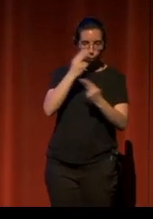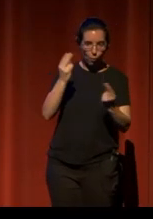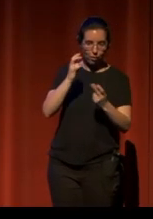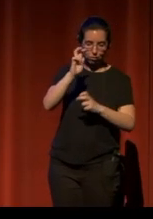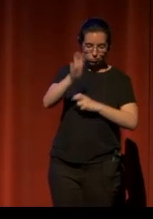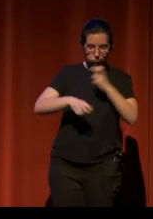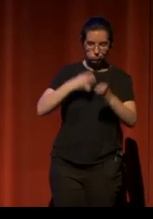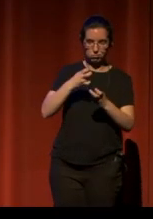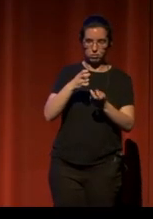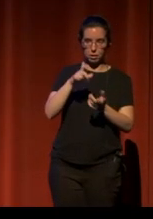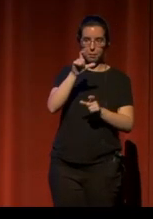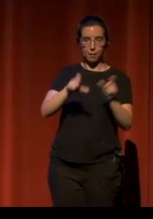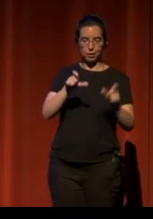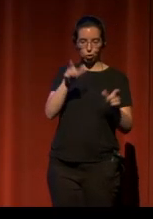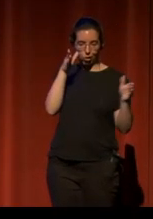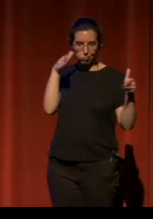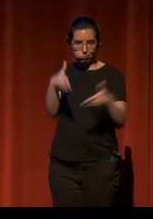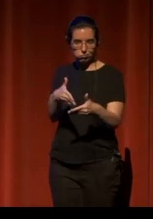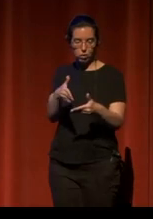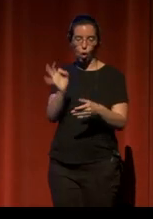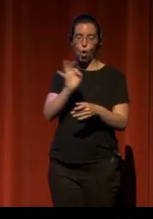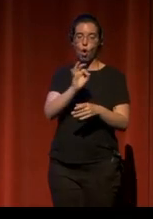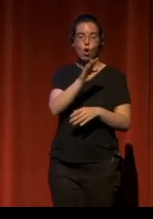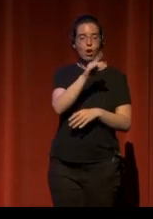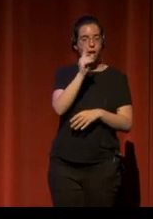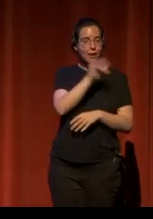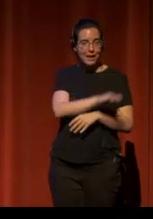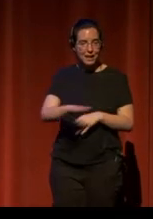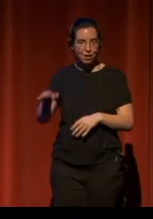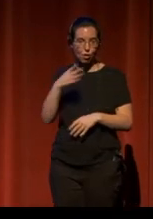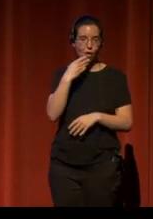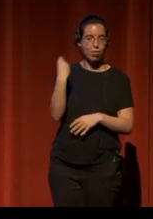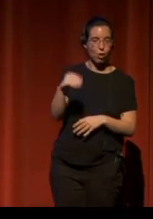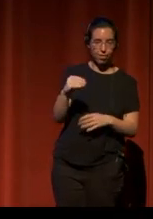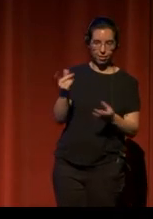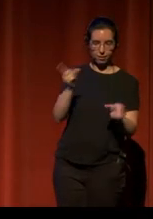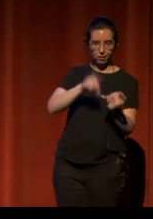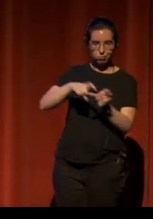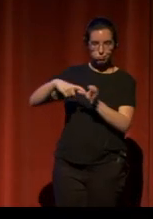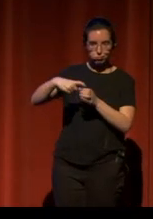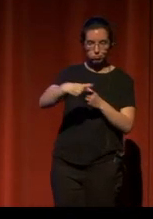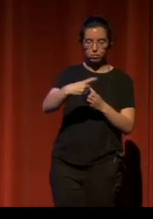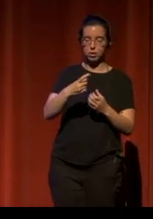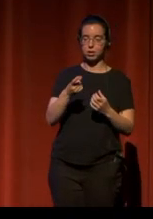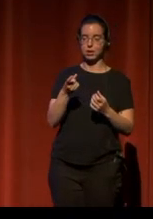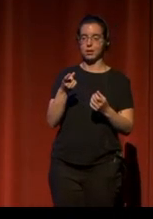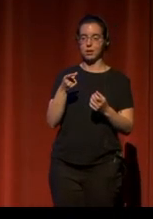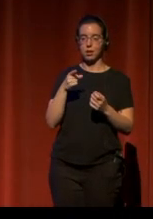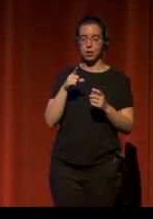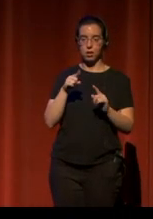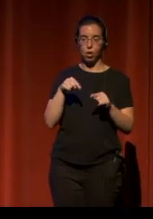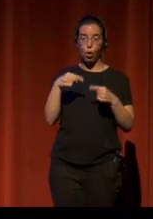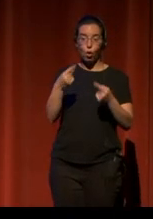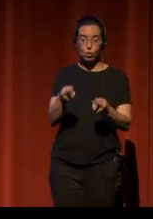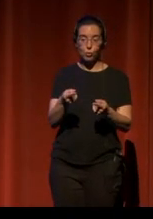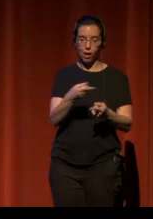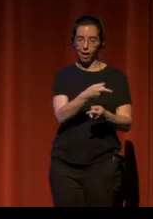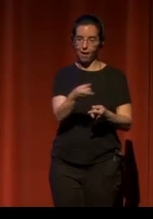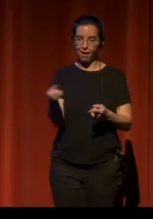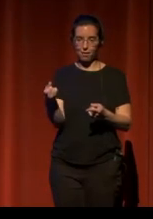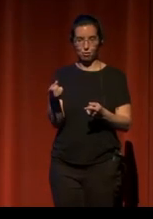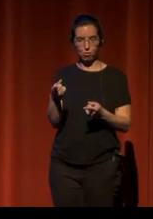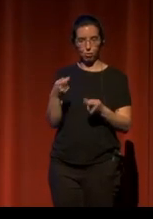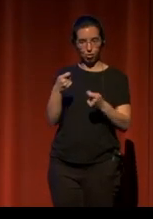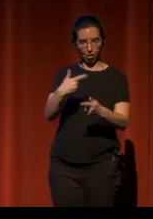en el centro o de participación con niños y adolescentes e convirtiéndolos en esos diseñadores en esos